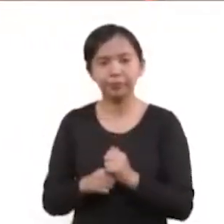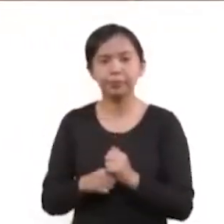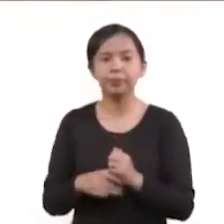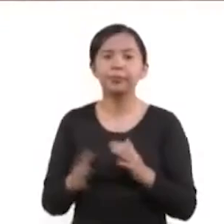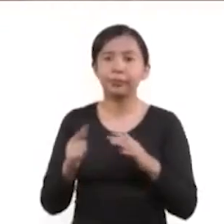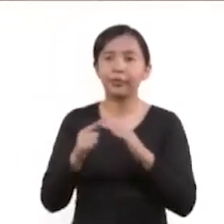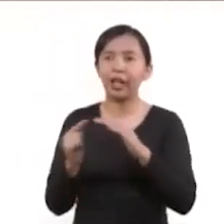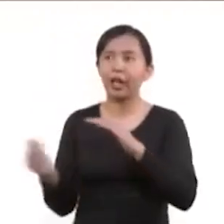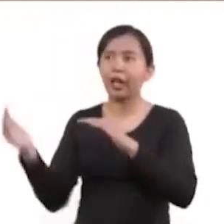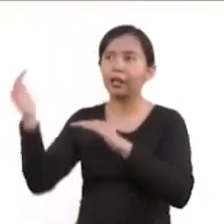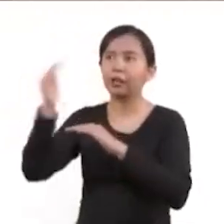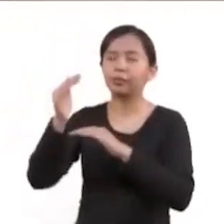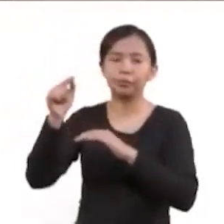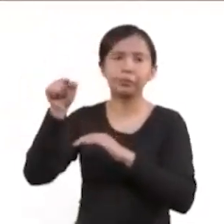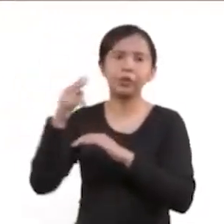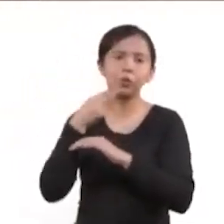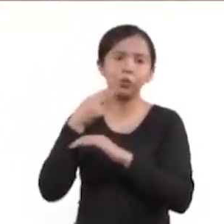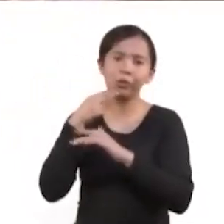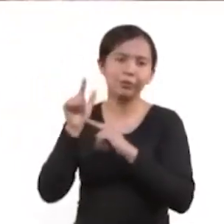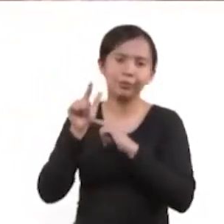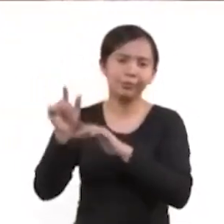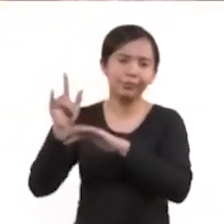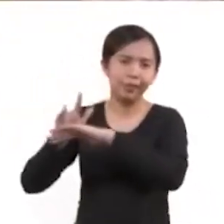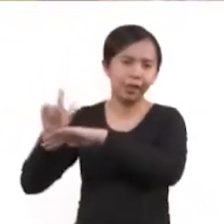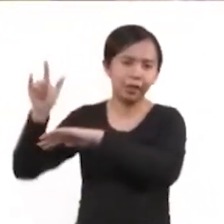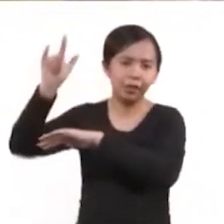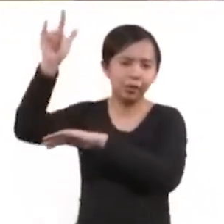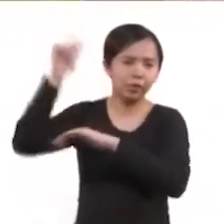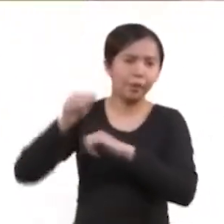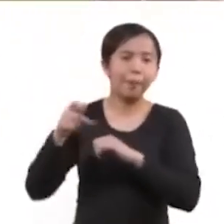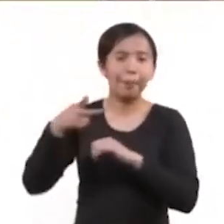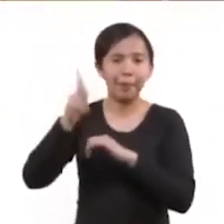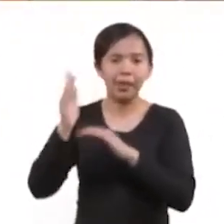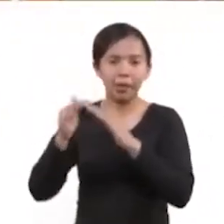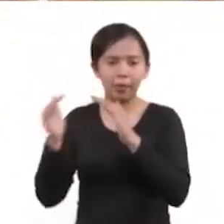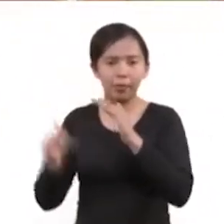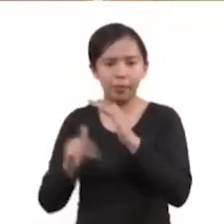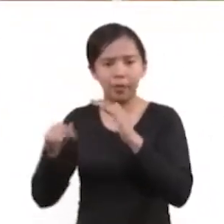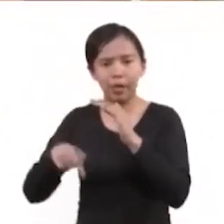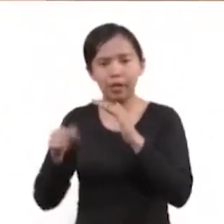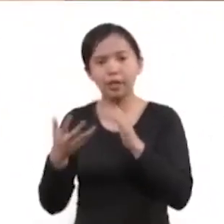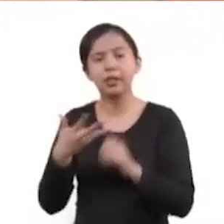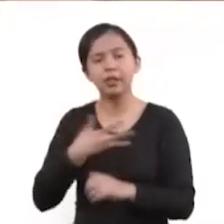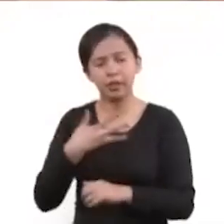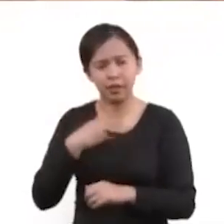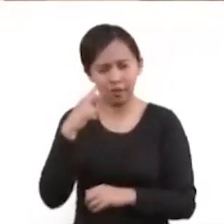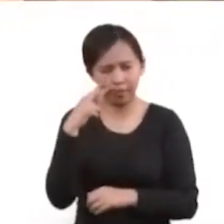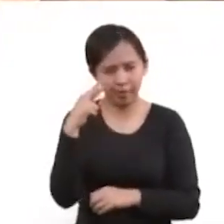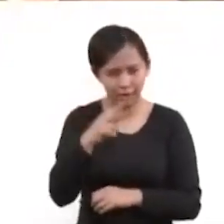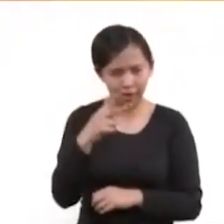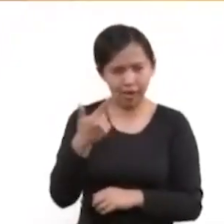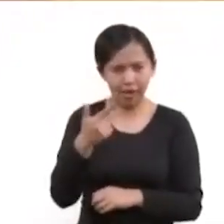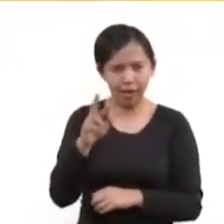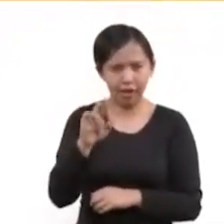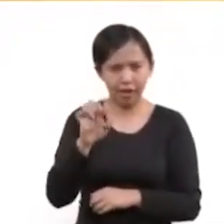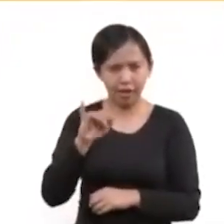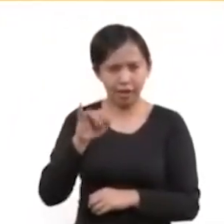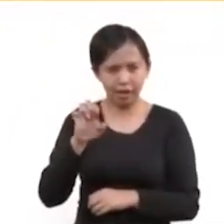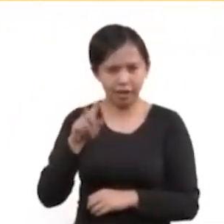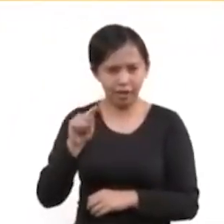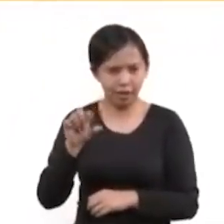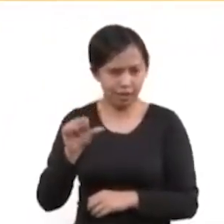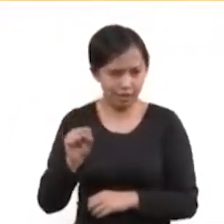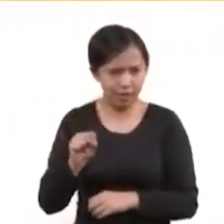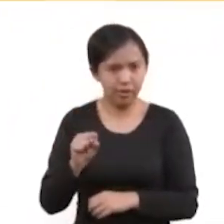operaciones en la parte superior. Ahí se ve la inyección de las grietas, todas las, cada una tiene un